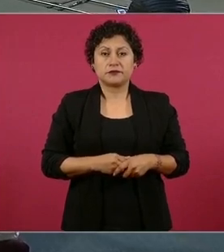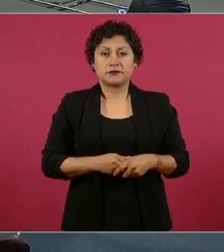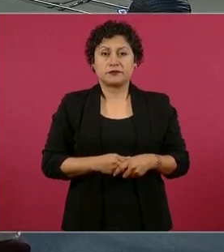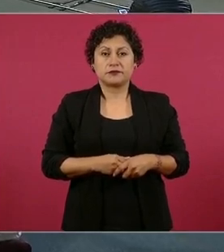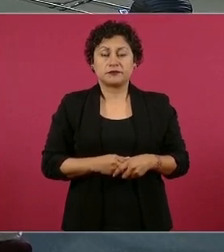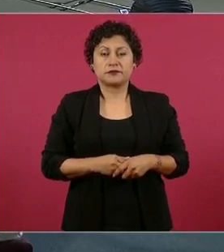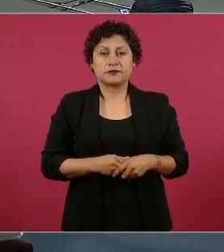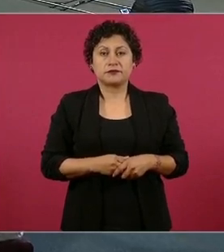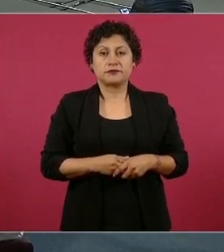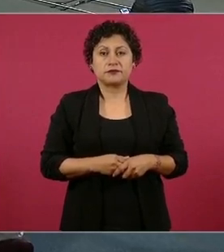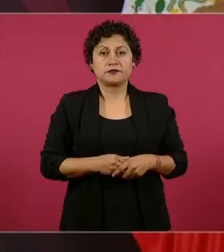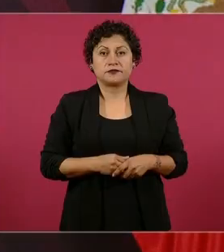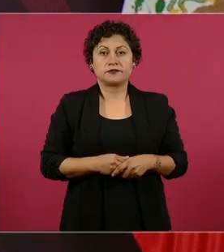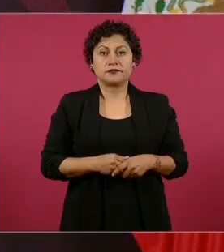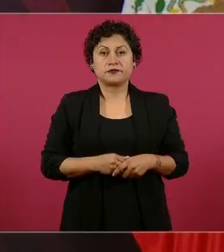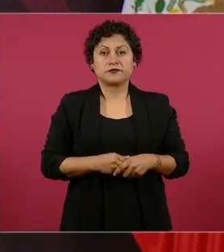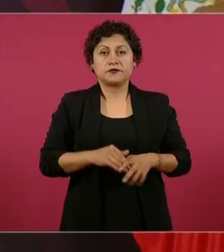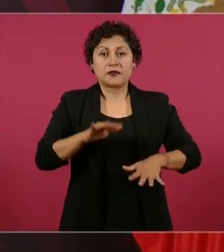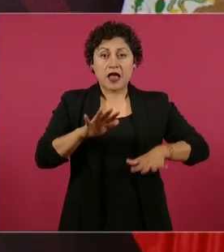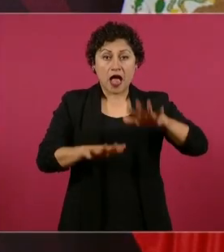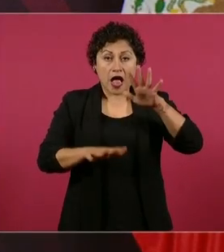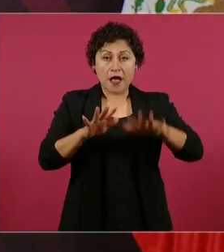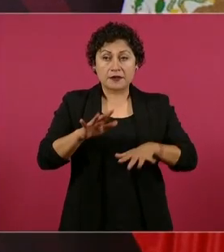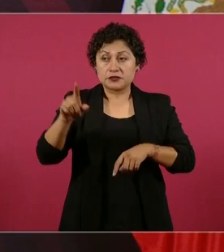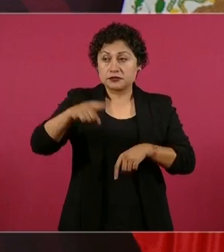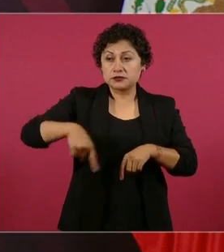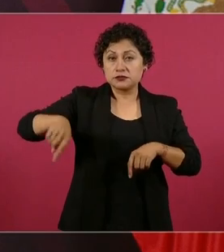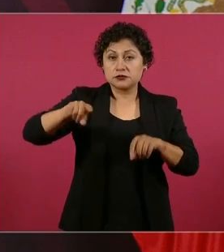salen de lo académico,